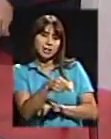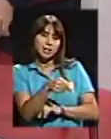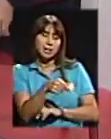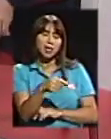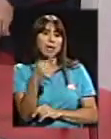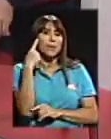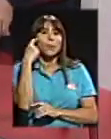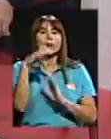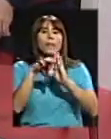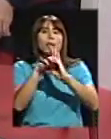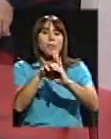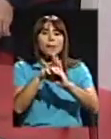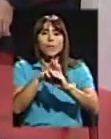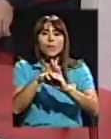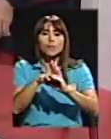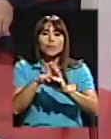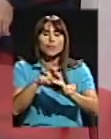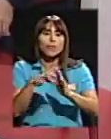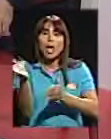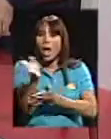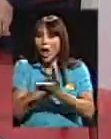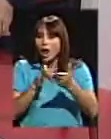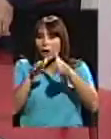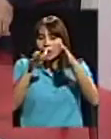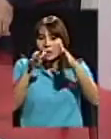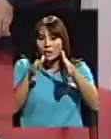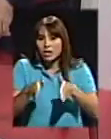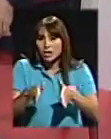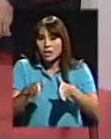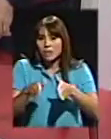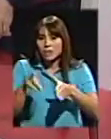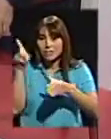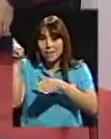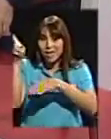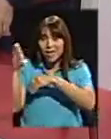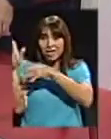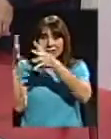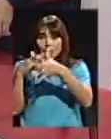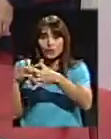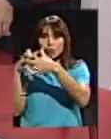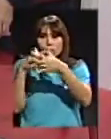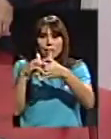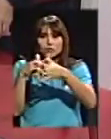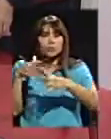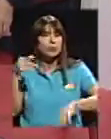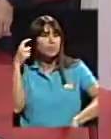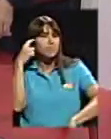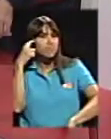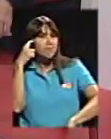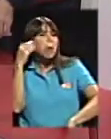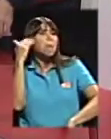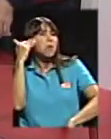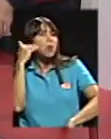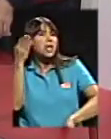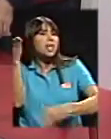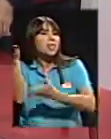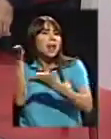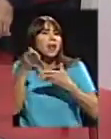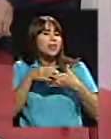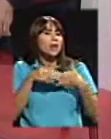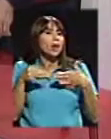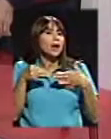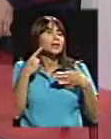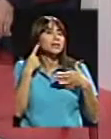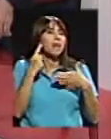de afuera, de Estados Unidos, pensaría en traer dólares a Costa Rica e invertirlos en colones?